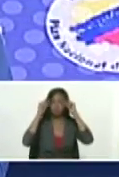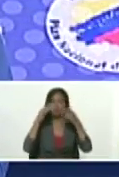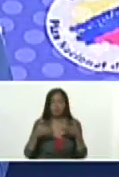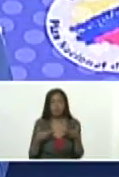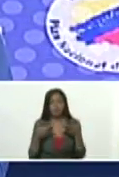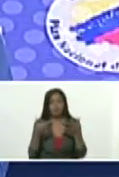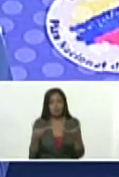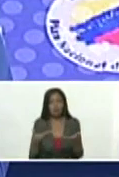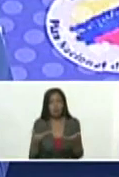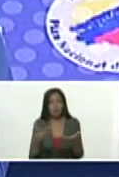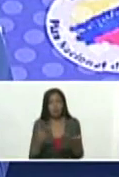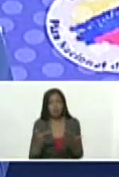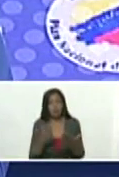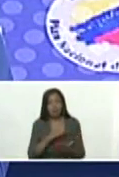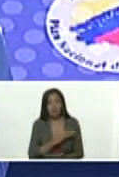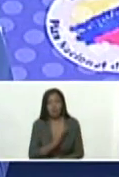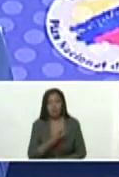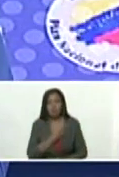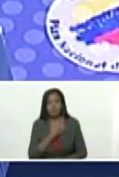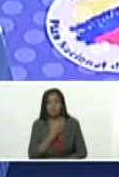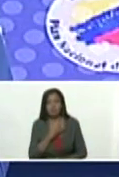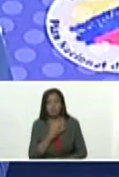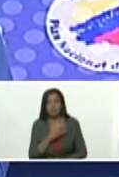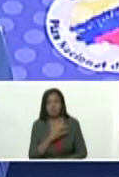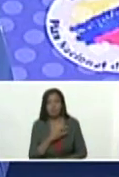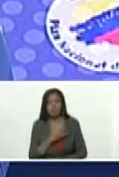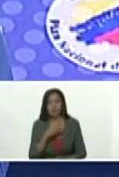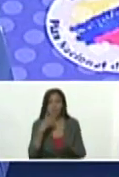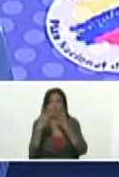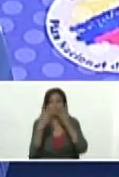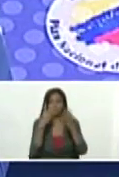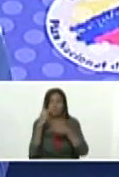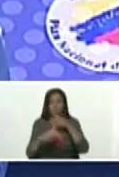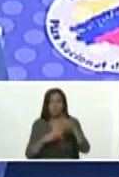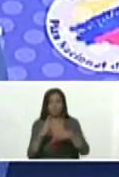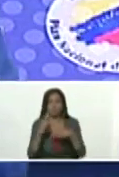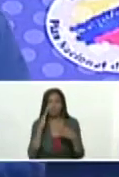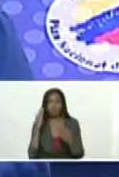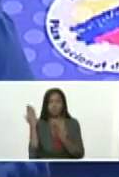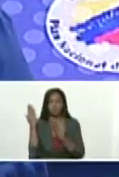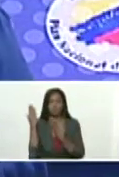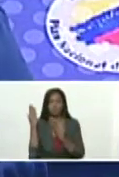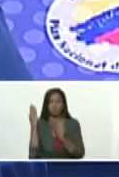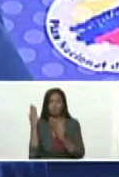regalo que le da la Universidad Simón Rodríguez en la expoferia productiva. Adelante.